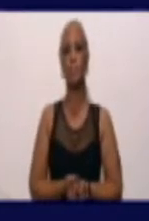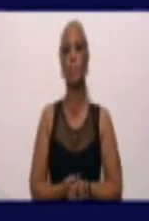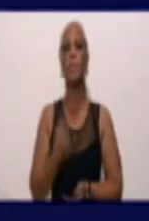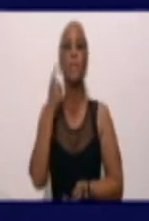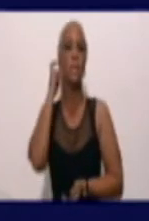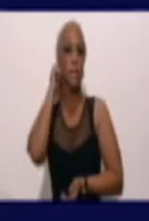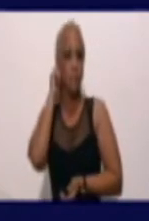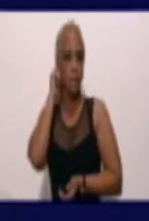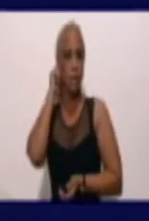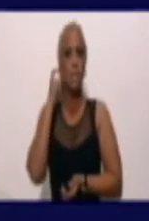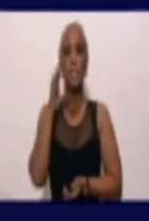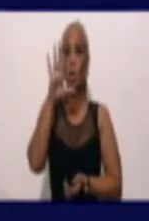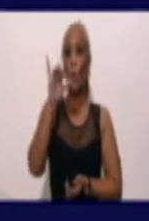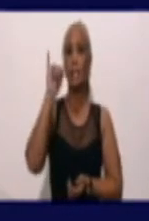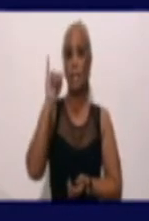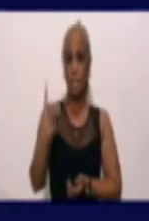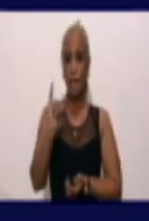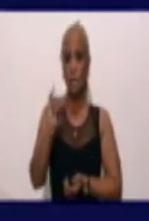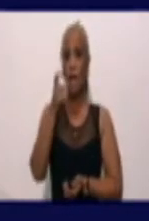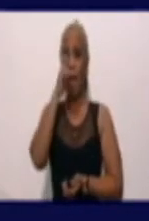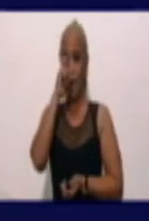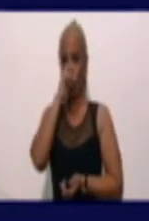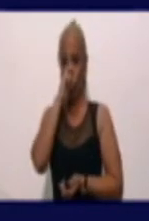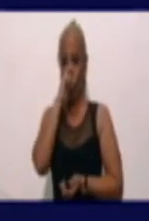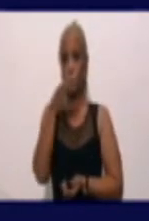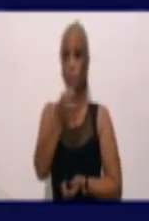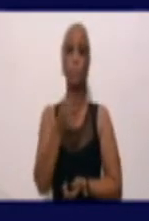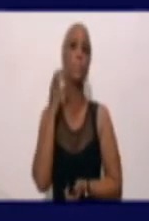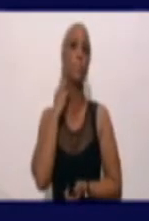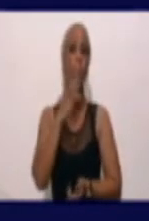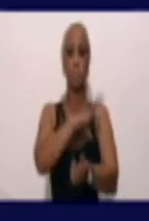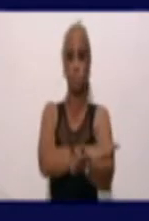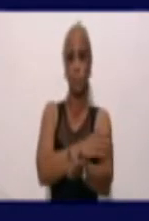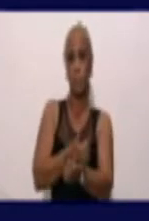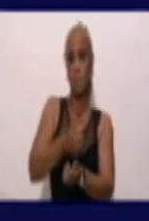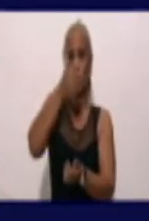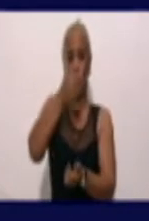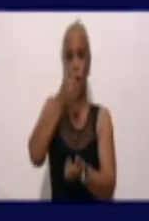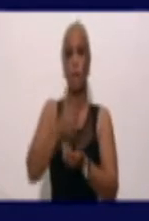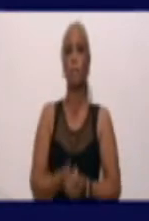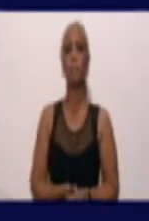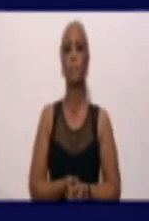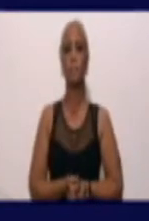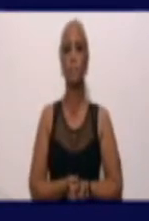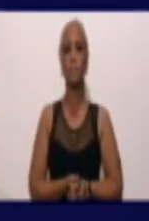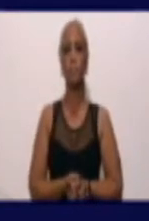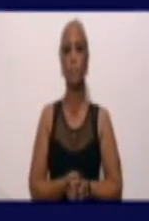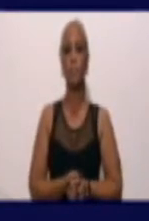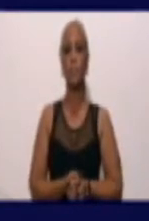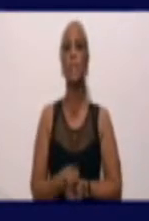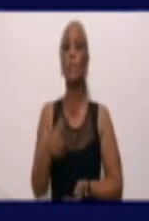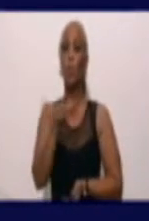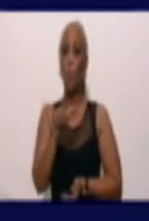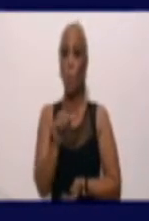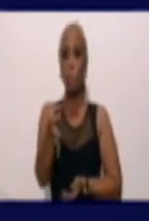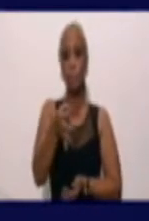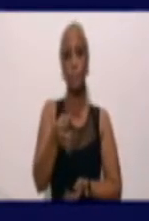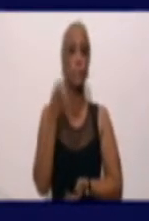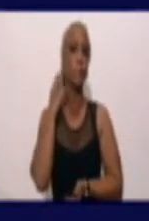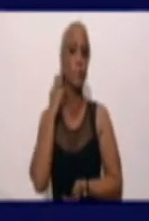de 56 años, de Manzanillo también, hipertensa, también procedente de un área en transmisión. De Manzanillo también